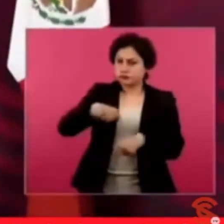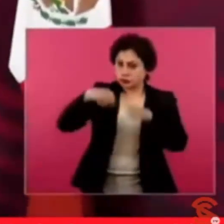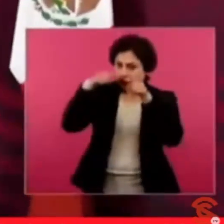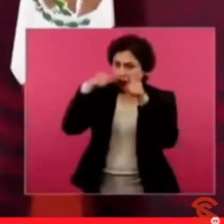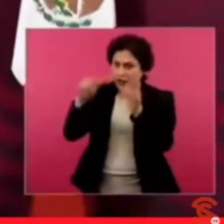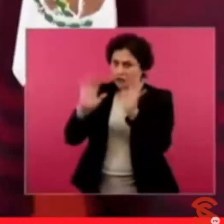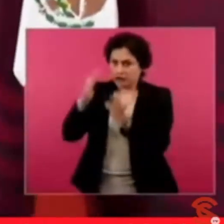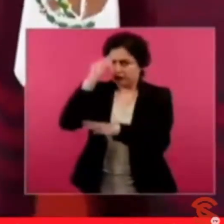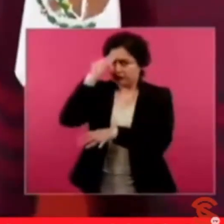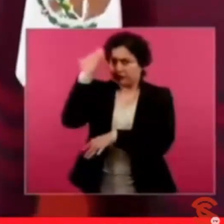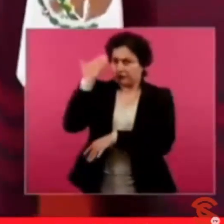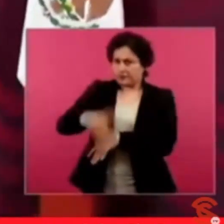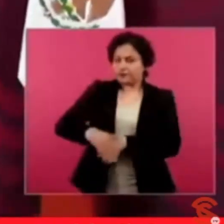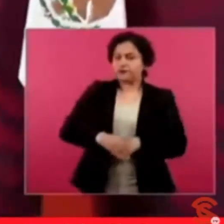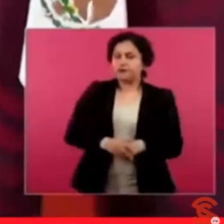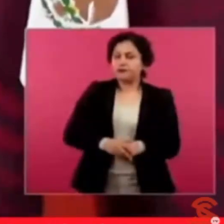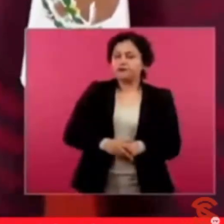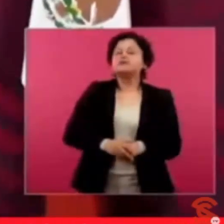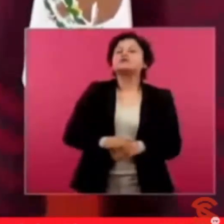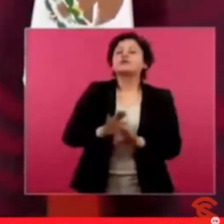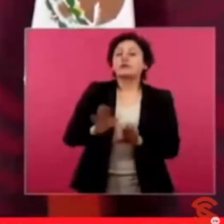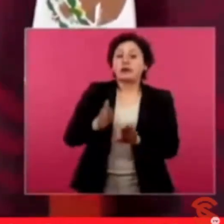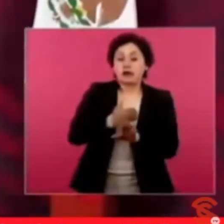atendiendo el asunto. Y ha habido una disminución